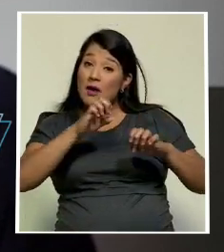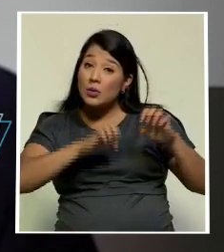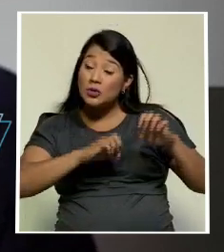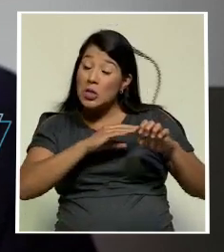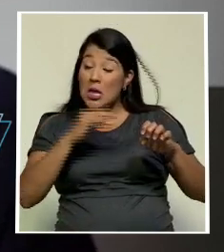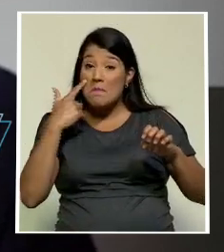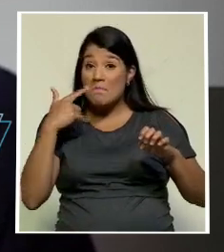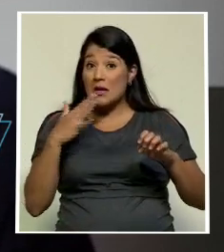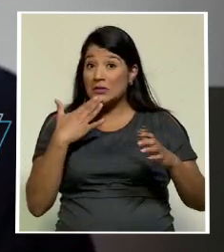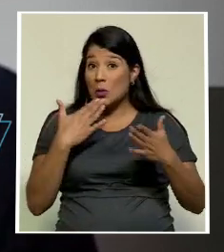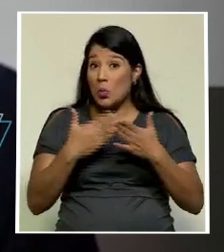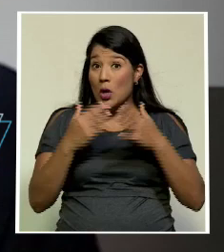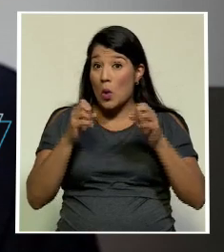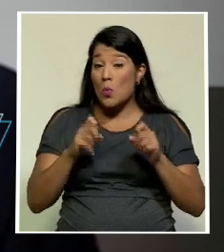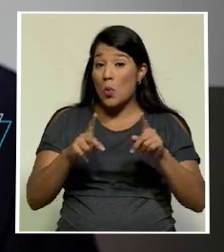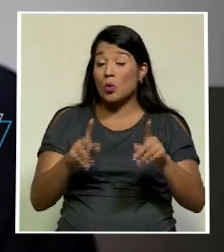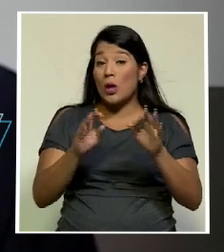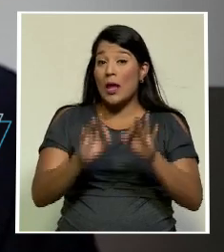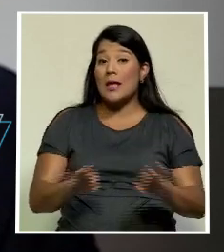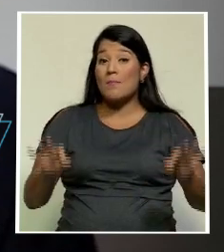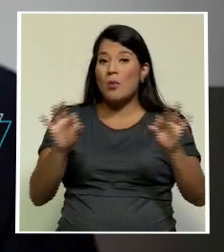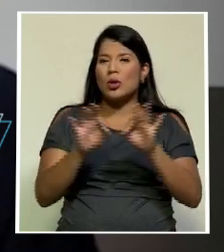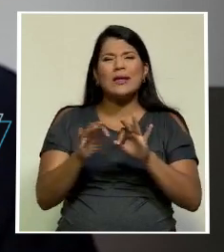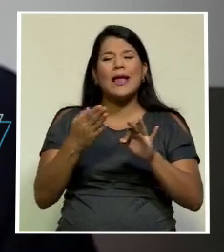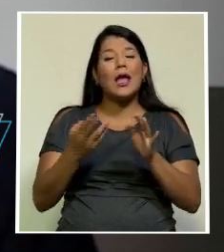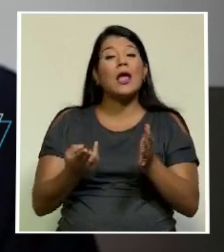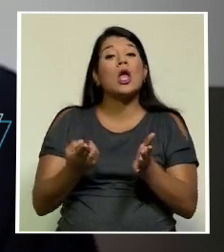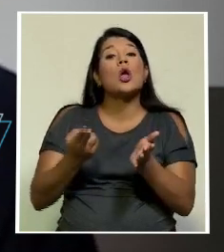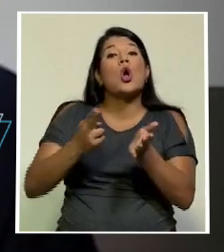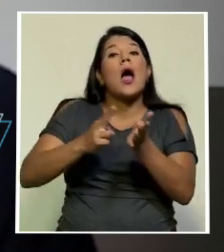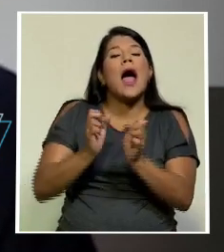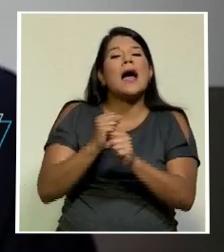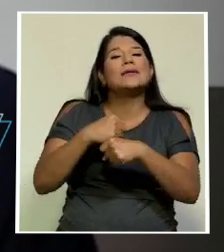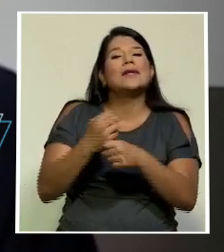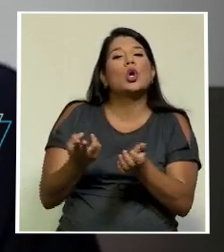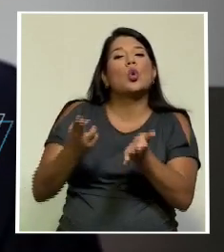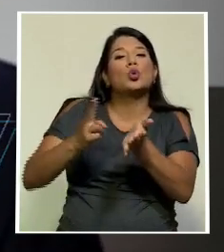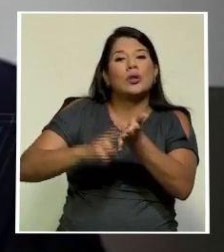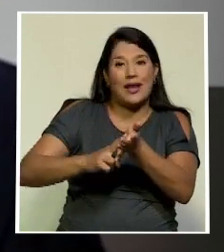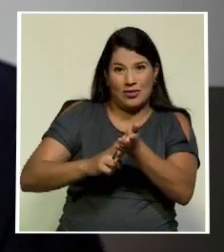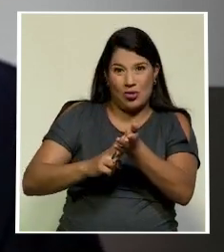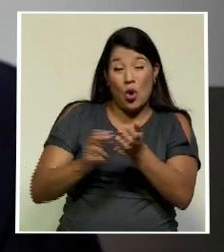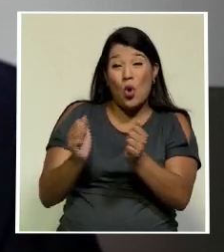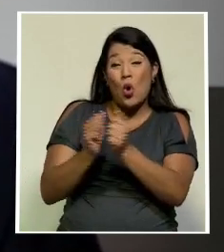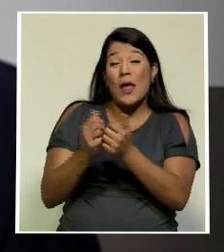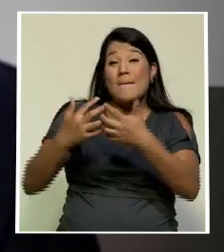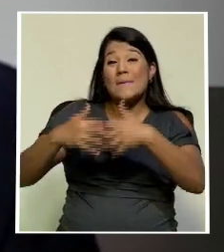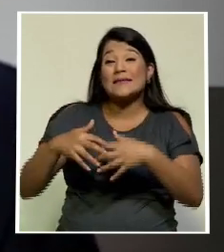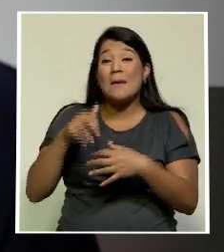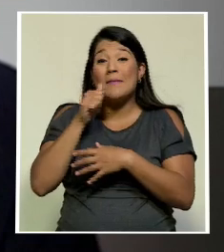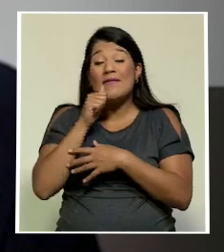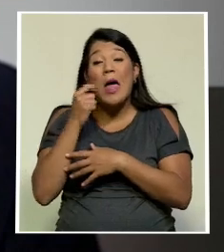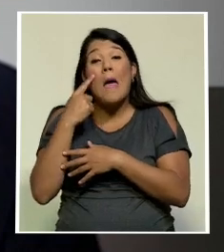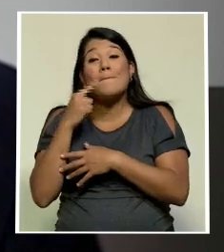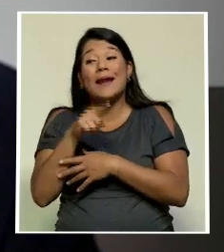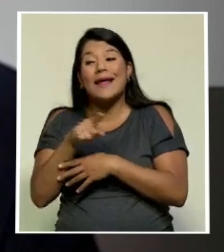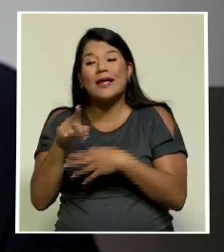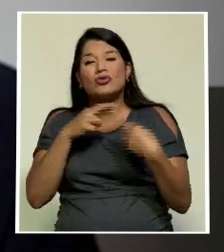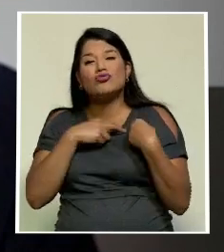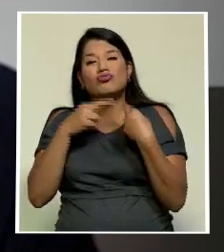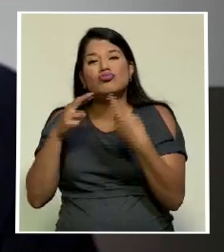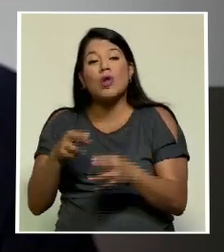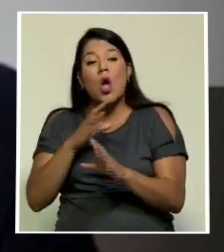oportunidad importante es los contratos de mantenimiento por estándares. Esos son contratos básicamente que